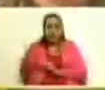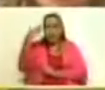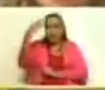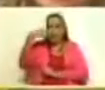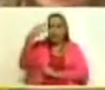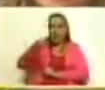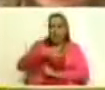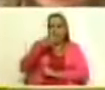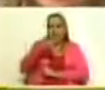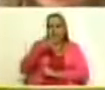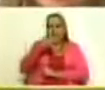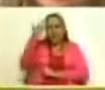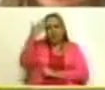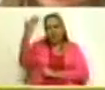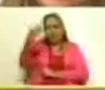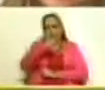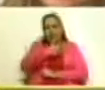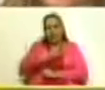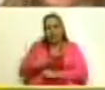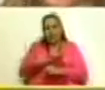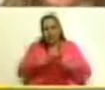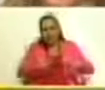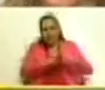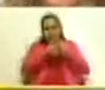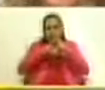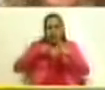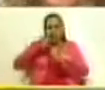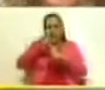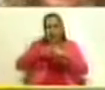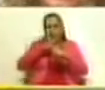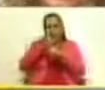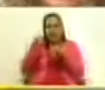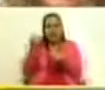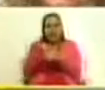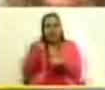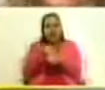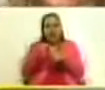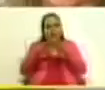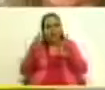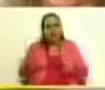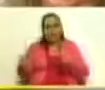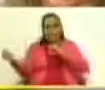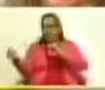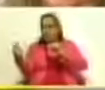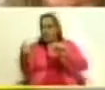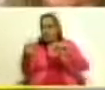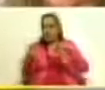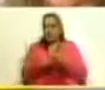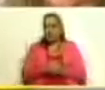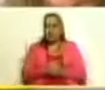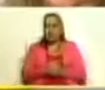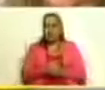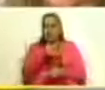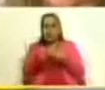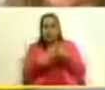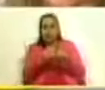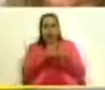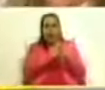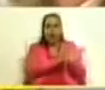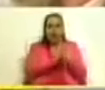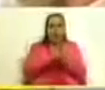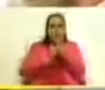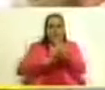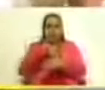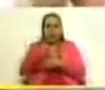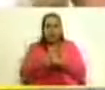Hoy nos encontramos luego de jornadas intensas de mesas de trabajo. luego de seguir una meticulosa planificación